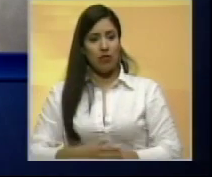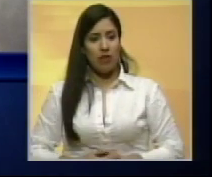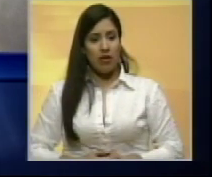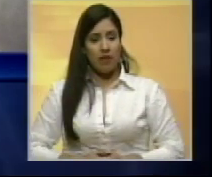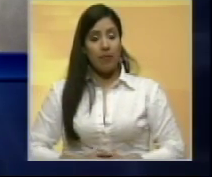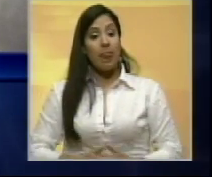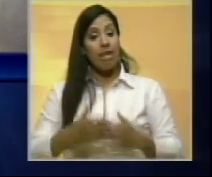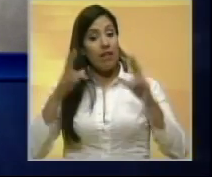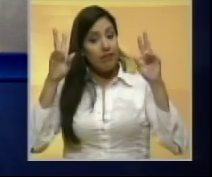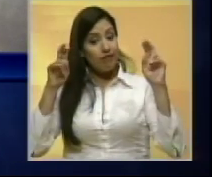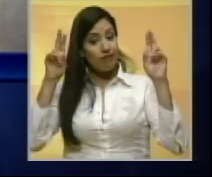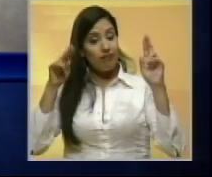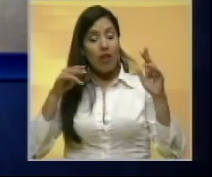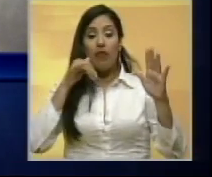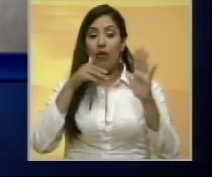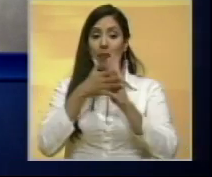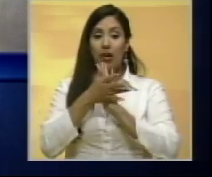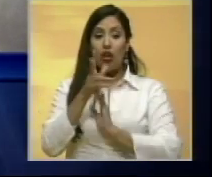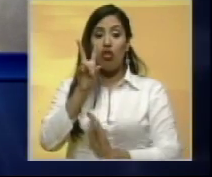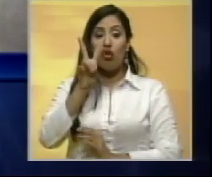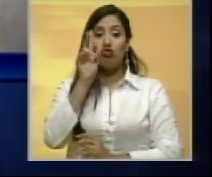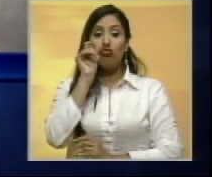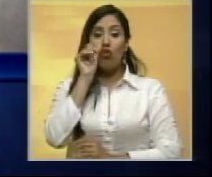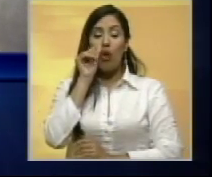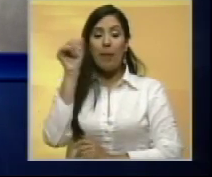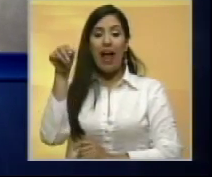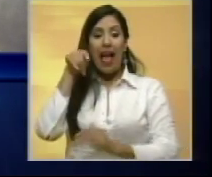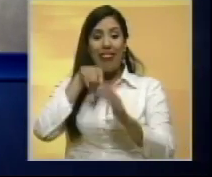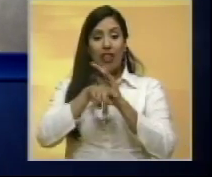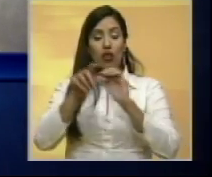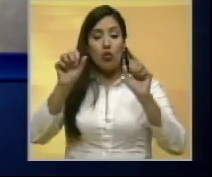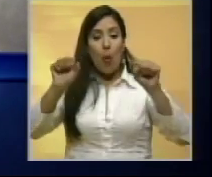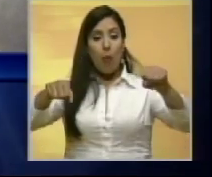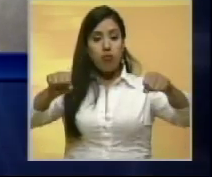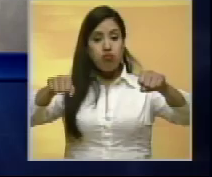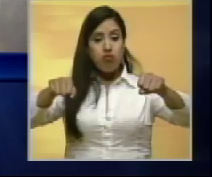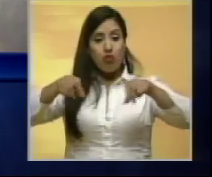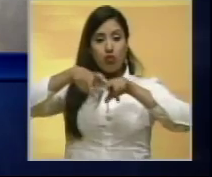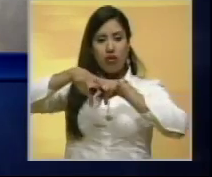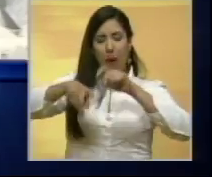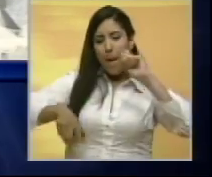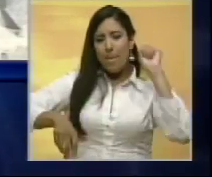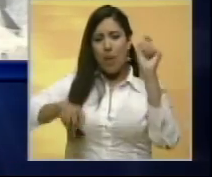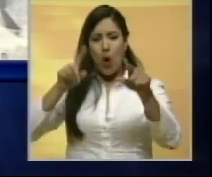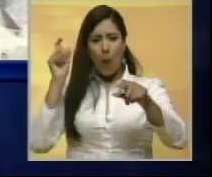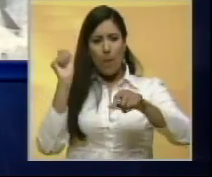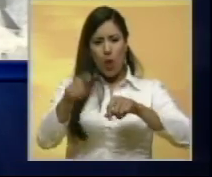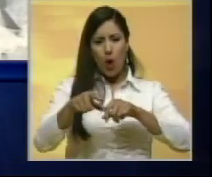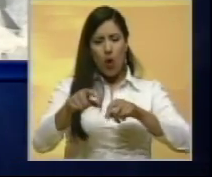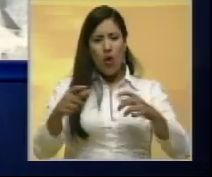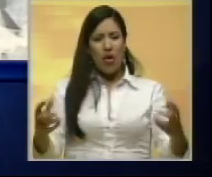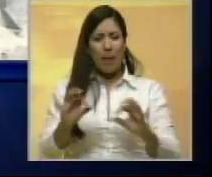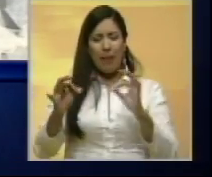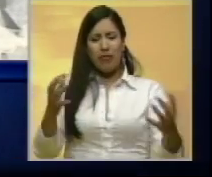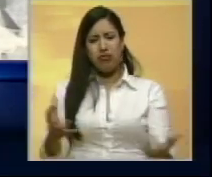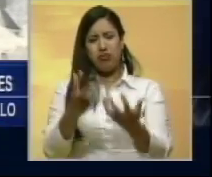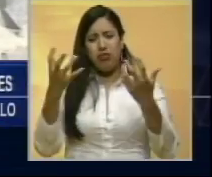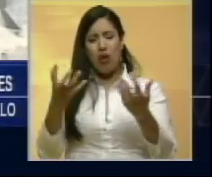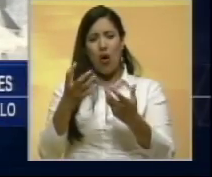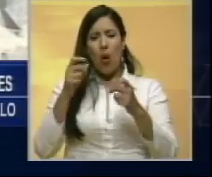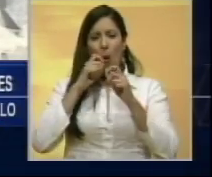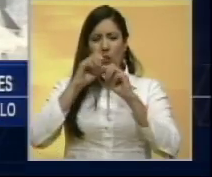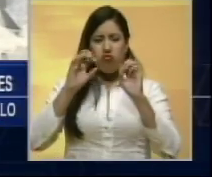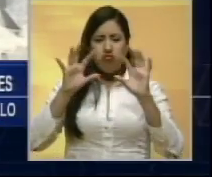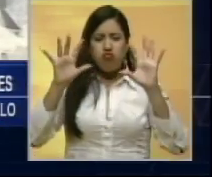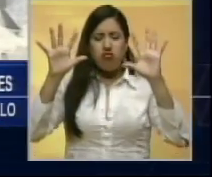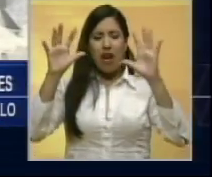correspondan. Según la versión preliminar, 2 hombres a bordo de una motocicleta lanzaron objetos y procedieron a incendiar con una bomba